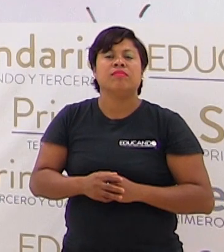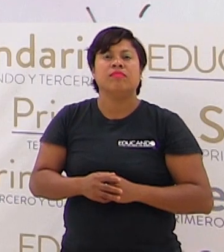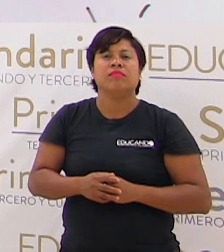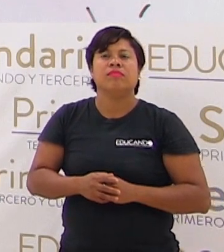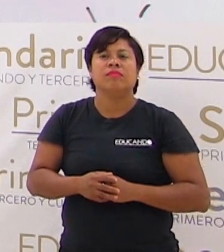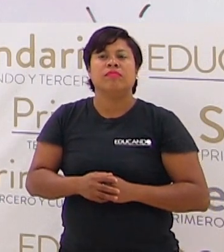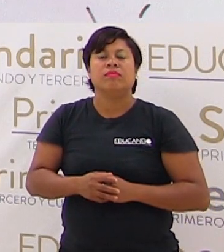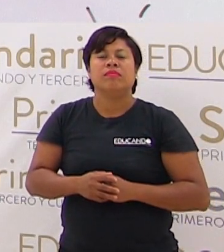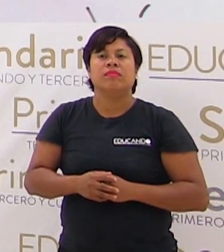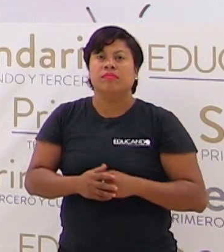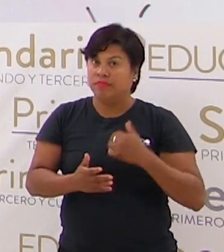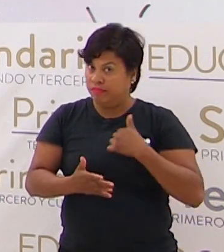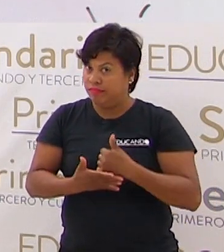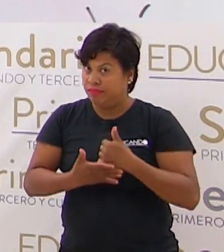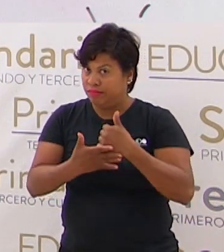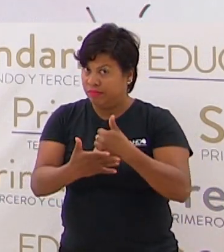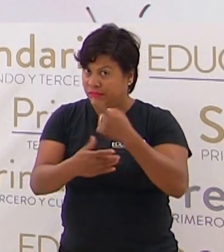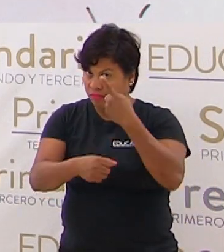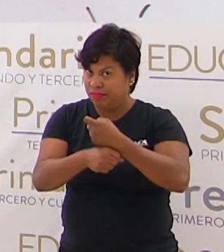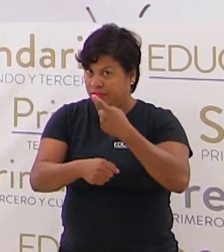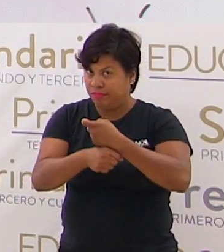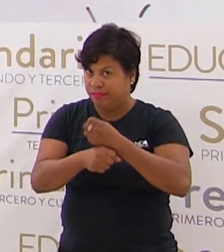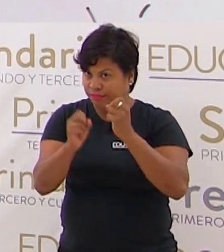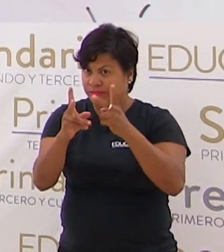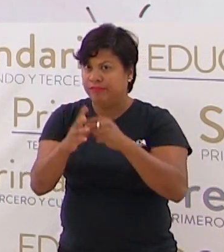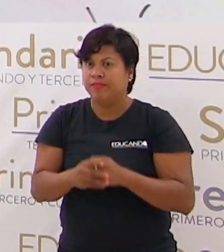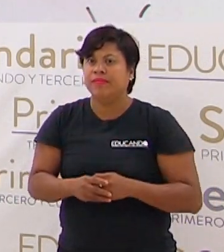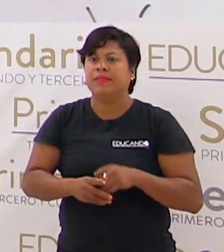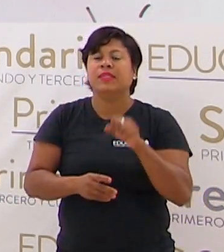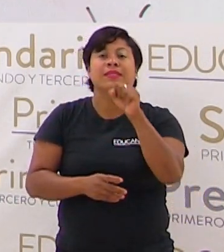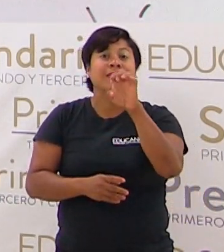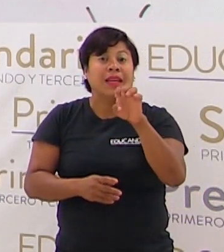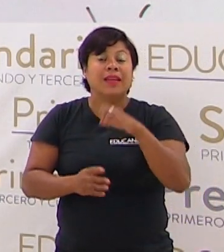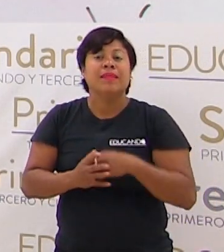Gutiérrez Nájera, voy a ayudarte con el primero, ¿ok?